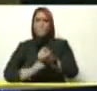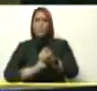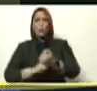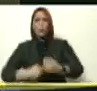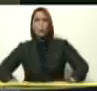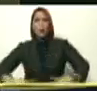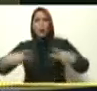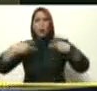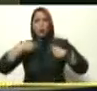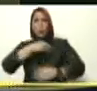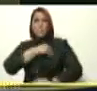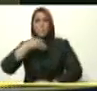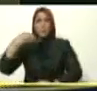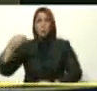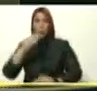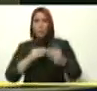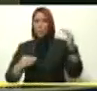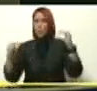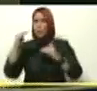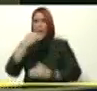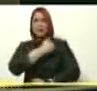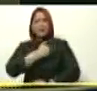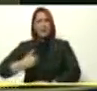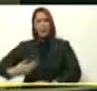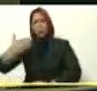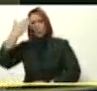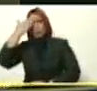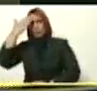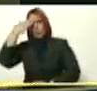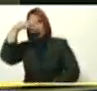moral, sino que quiero que sepa